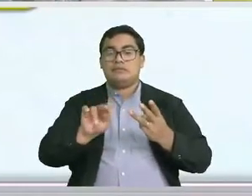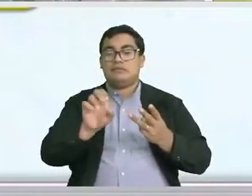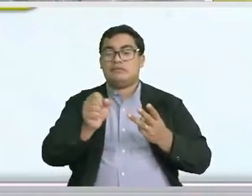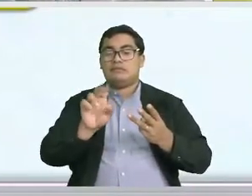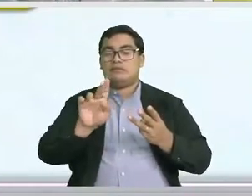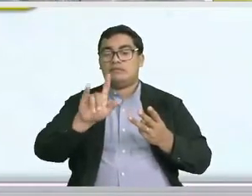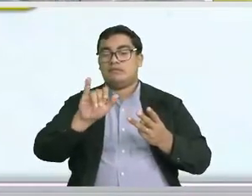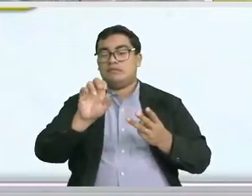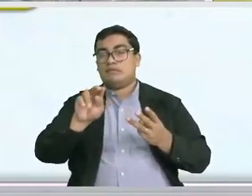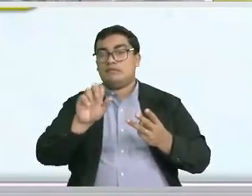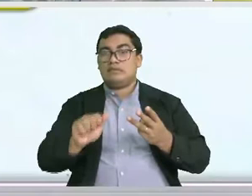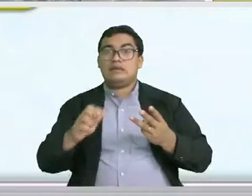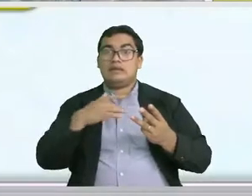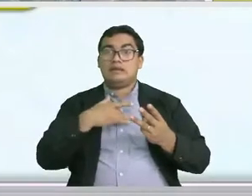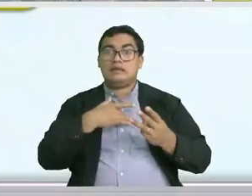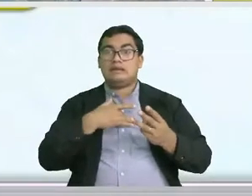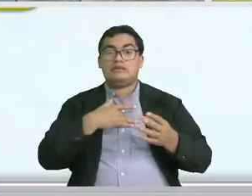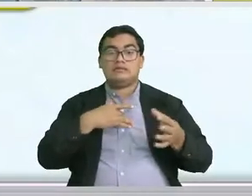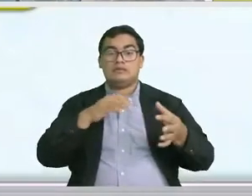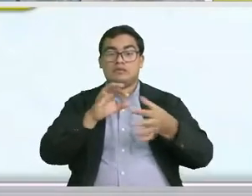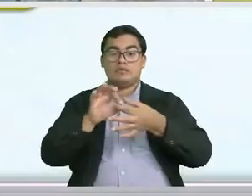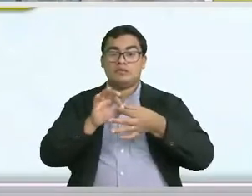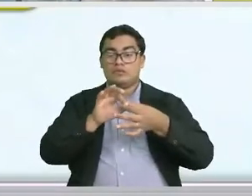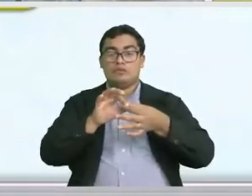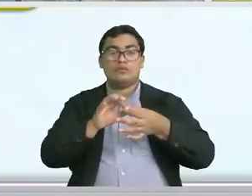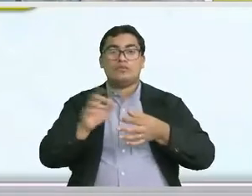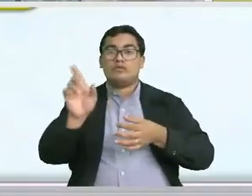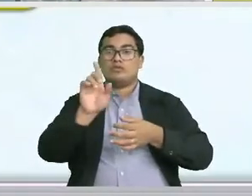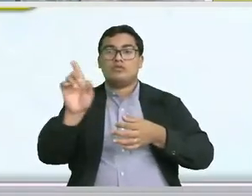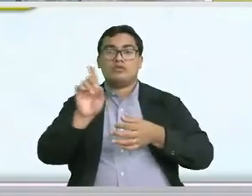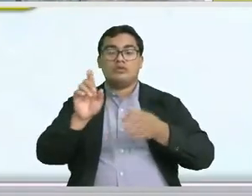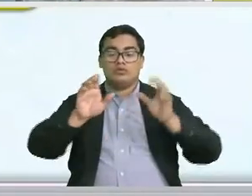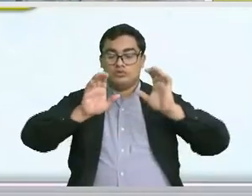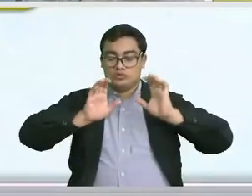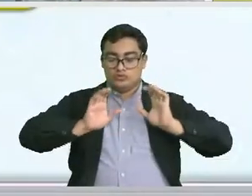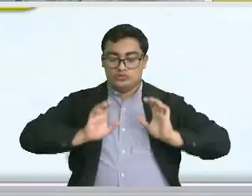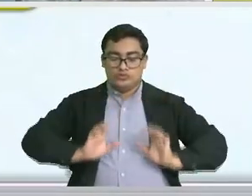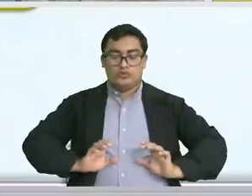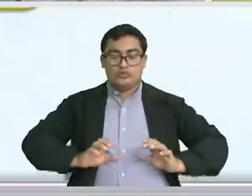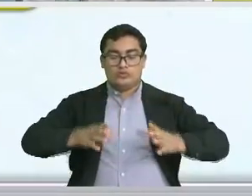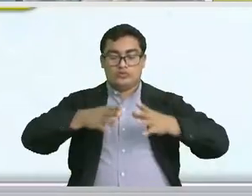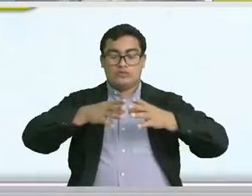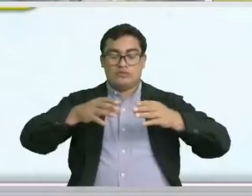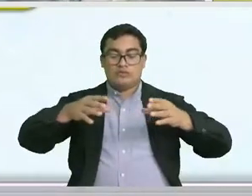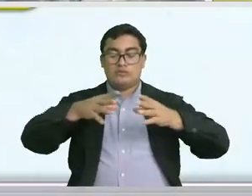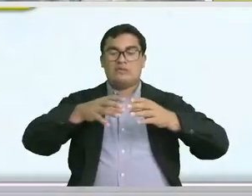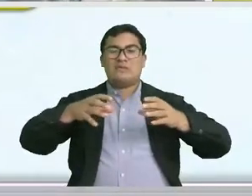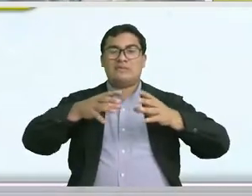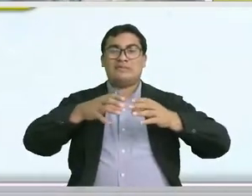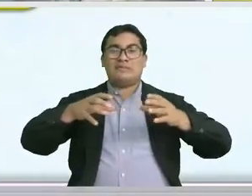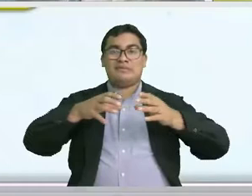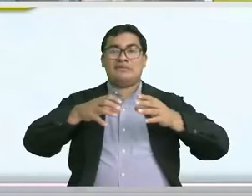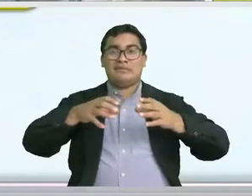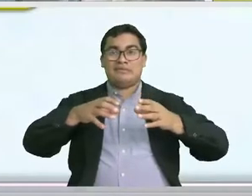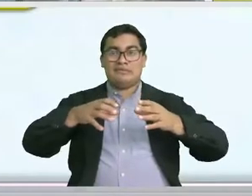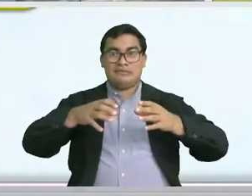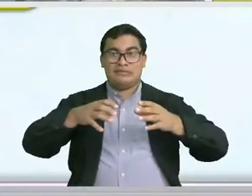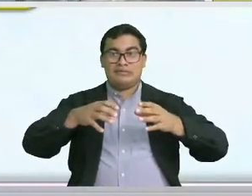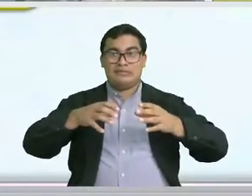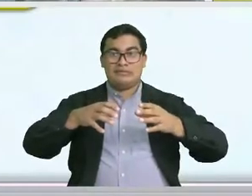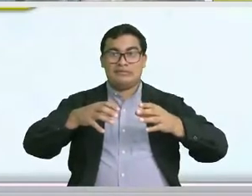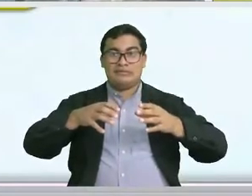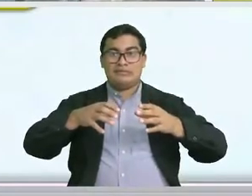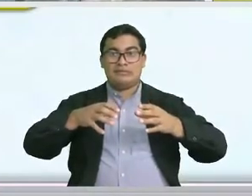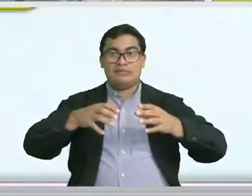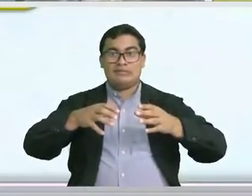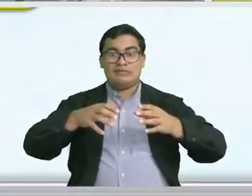funcionar, se tienen que unir a un receptor en la célula. Es decir, la hormona viene y se